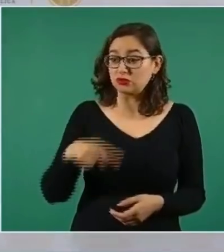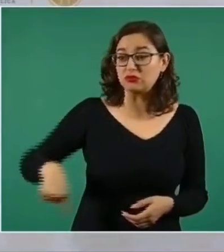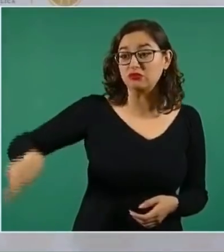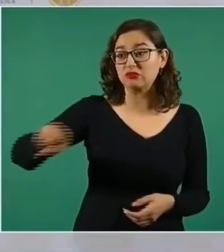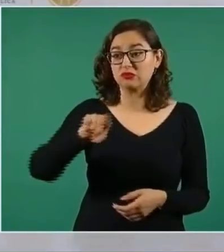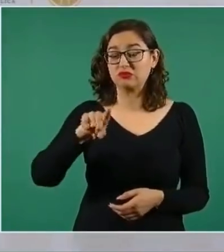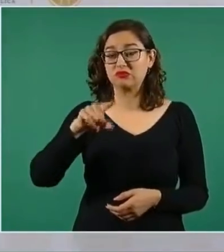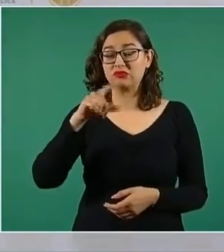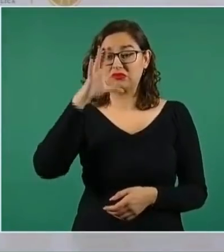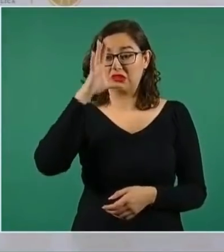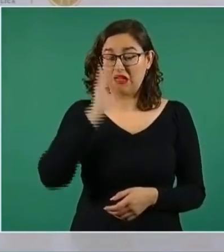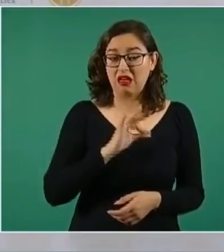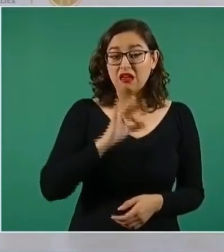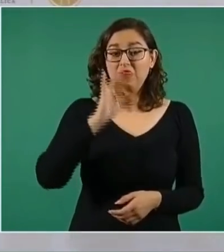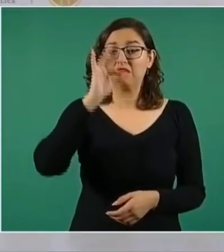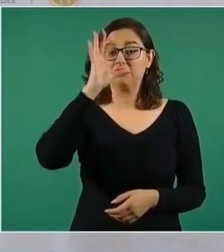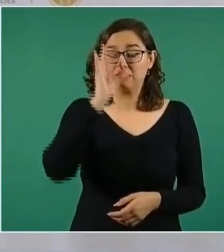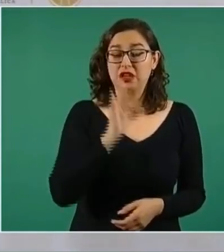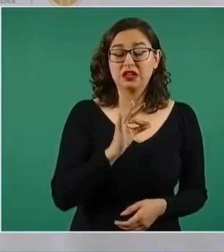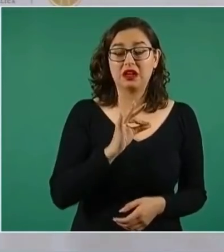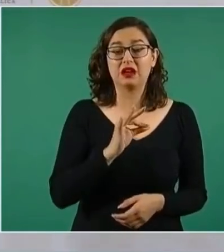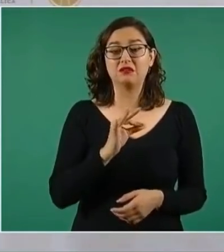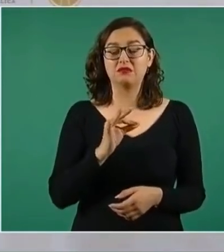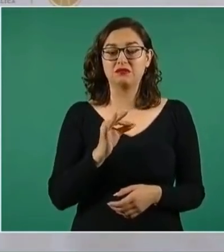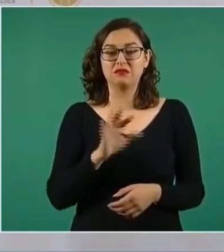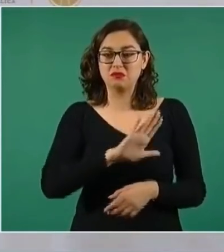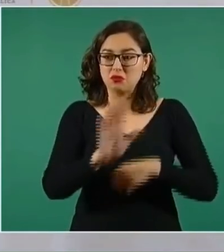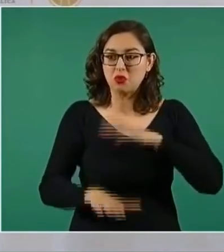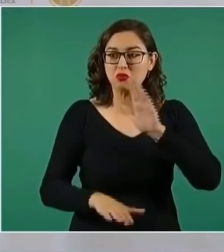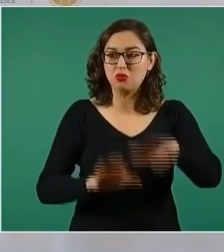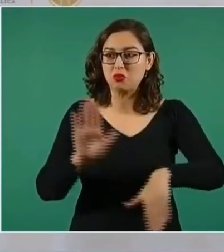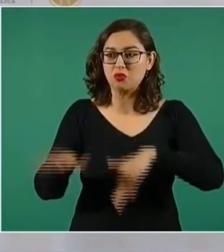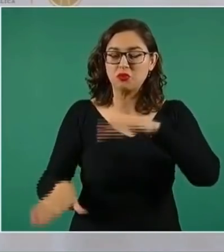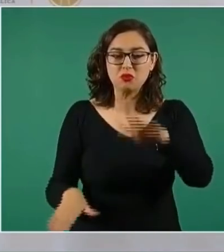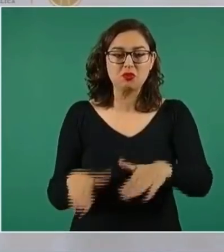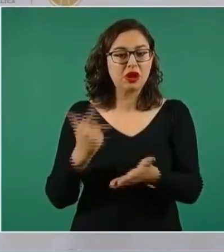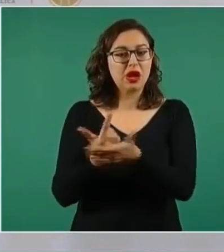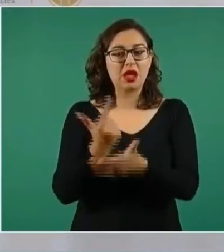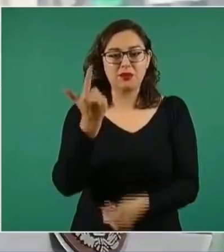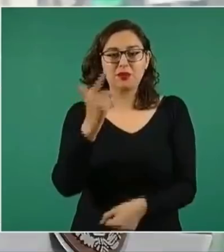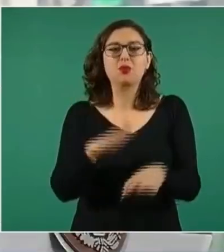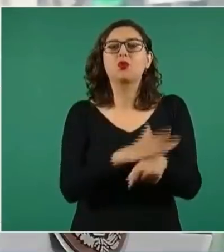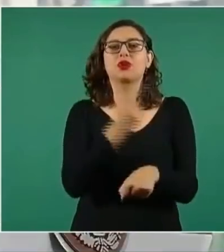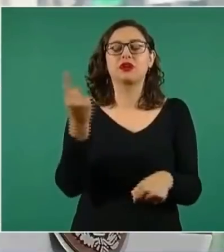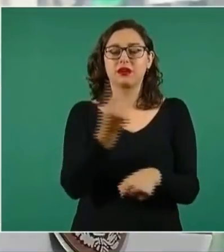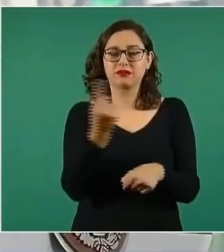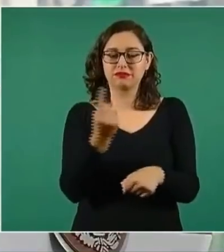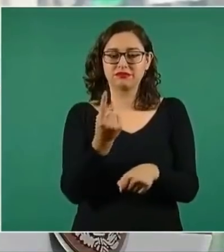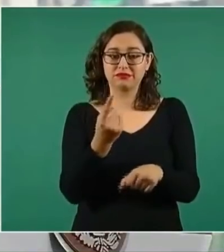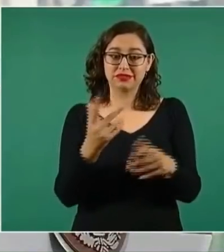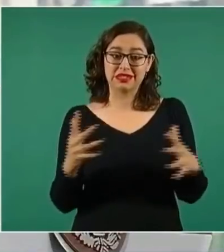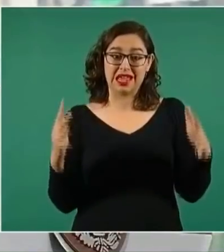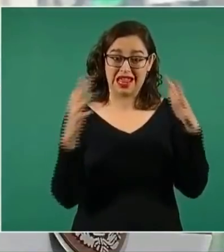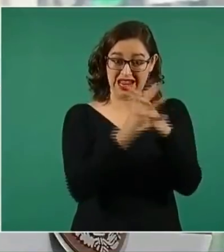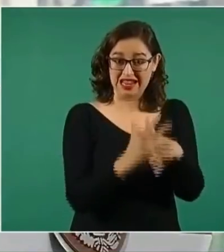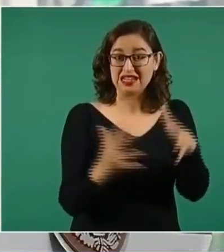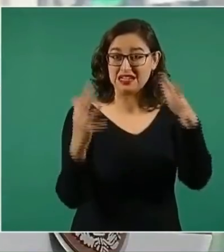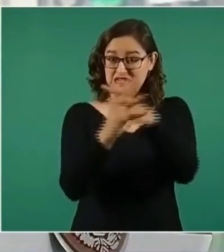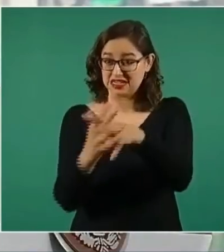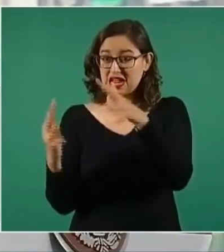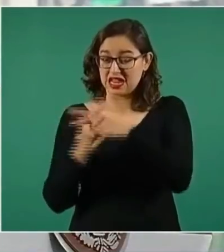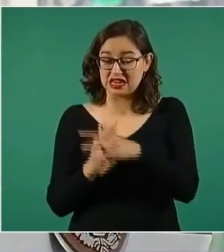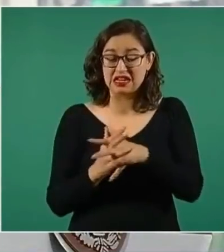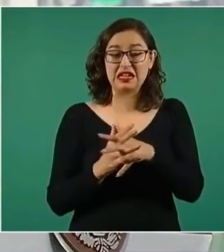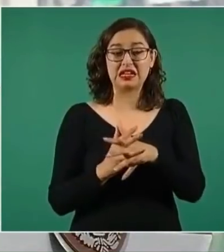la conquista fue sin lugar a duda la combinación de guerras, destrucción de su